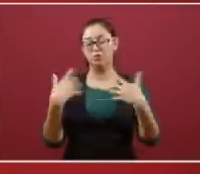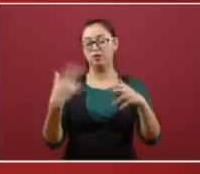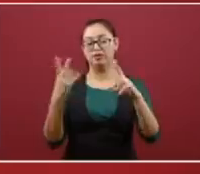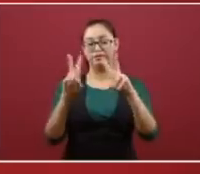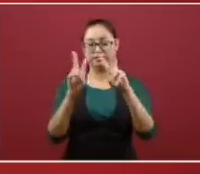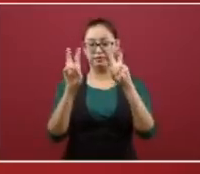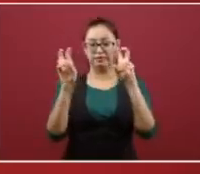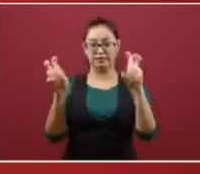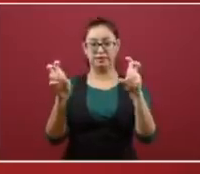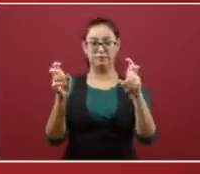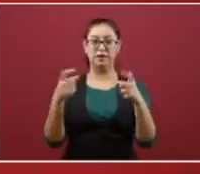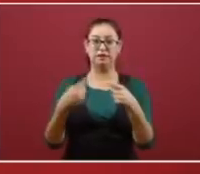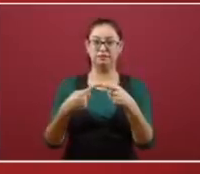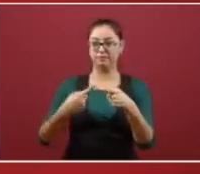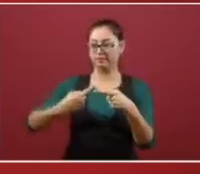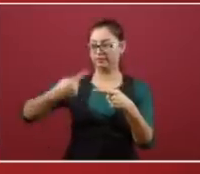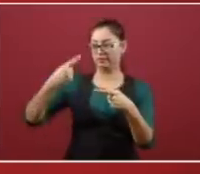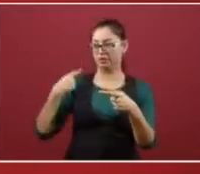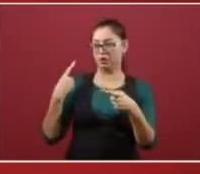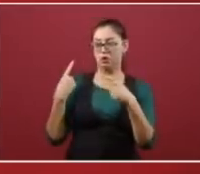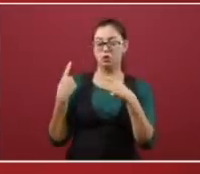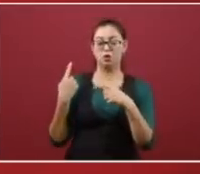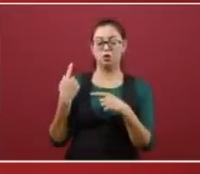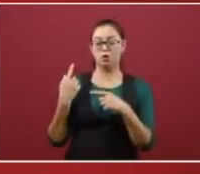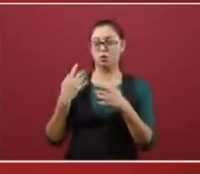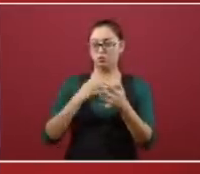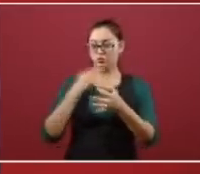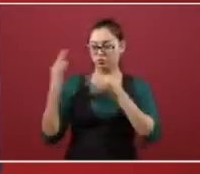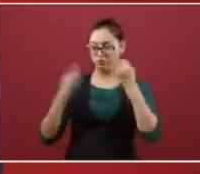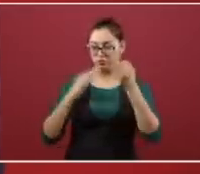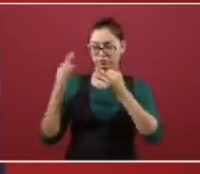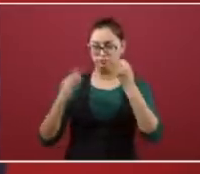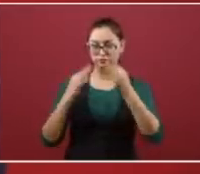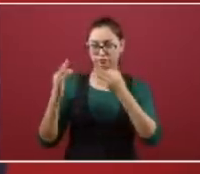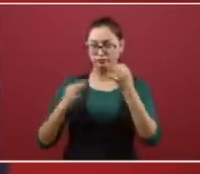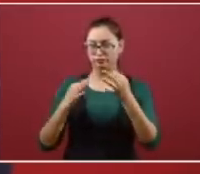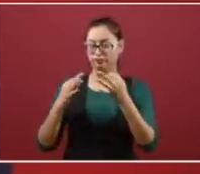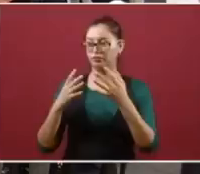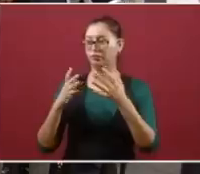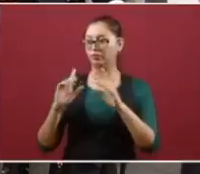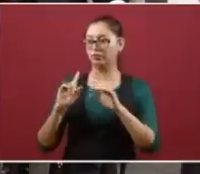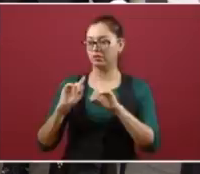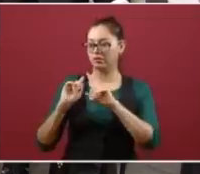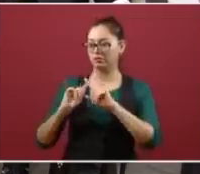que ver con la campaña anterior como lo acordamos ayer